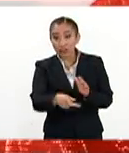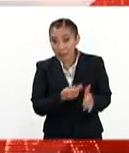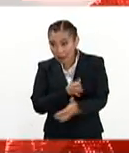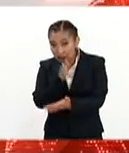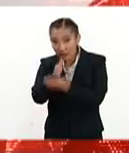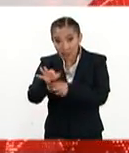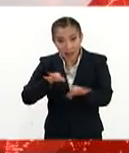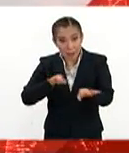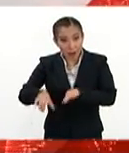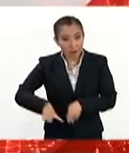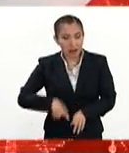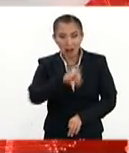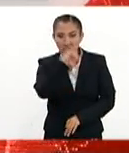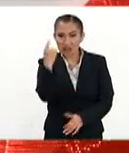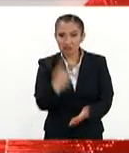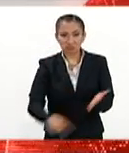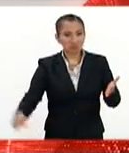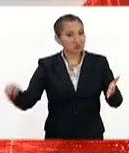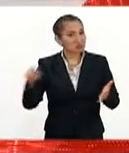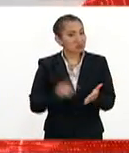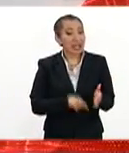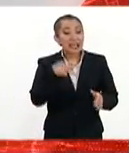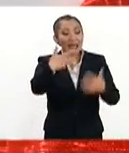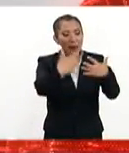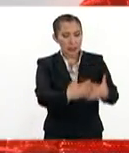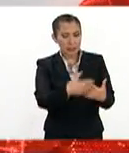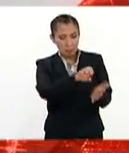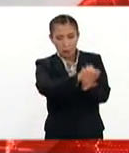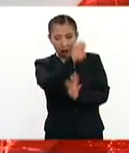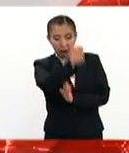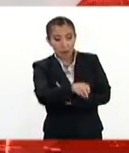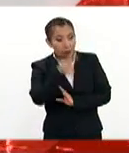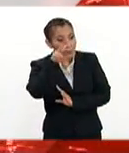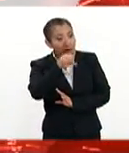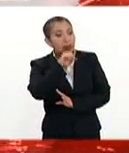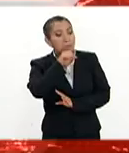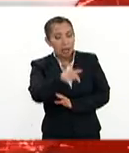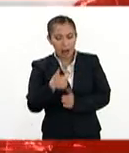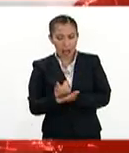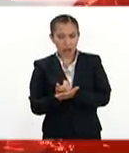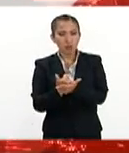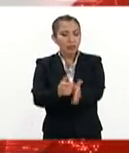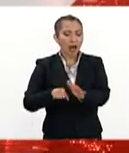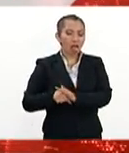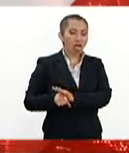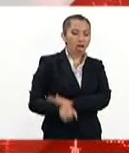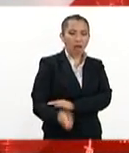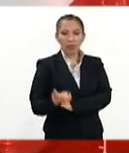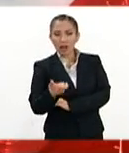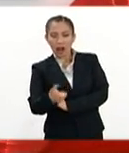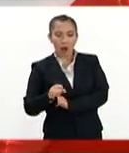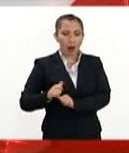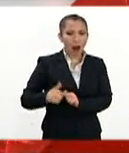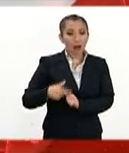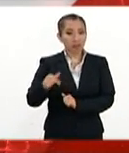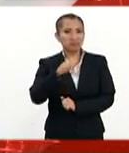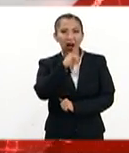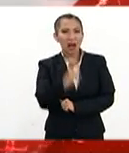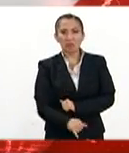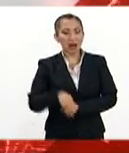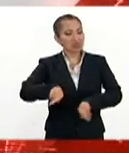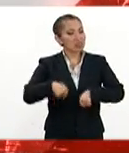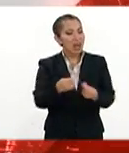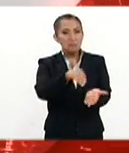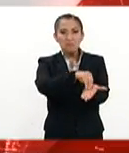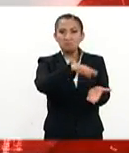volver a trabajar en el gobierno. Y la empresa que se preste a un acto de corrupción nunca más le volveré a